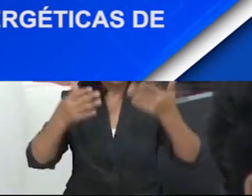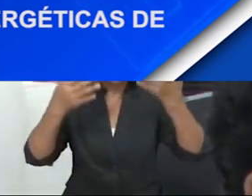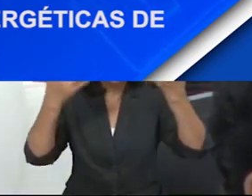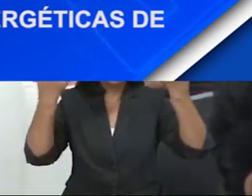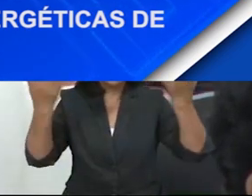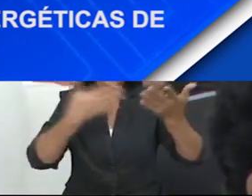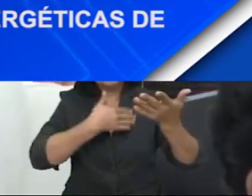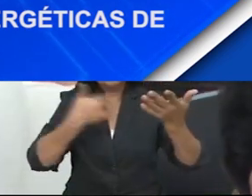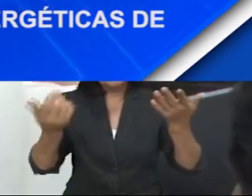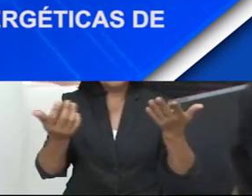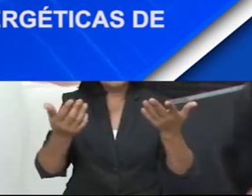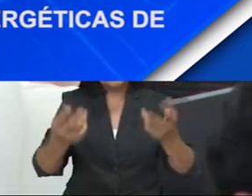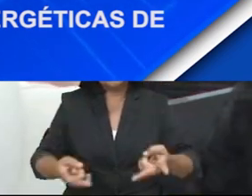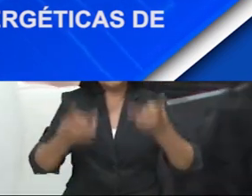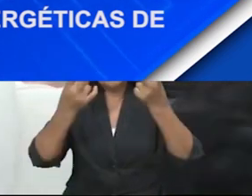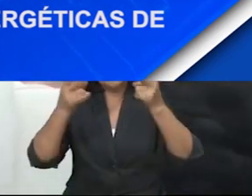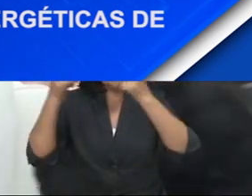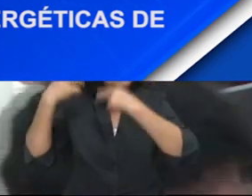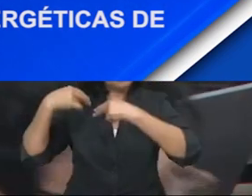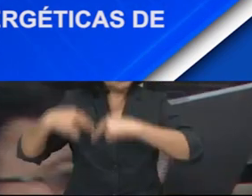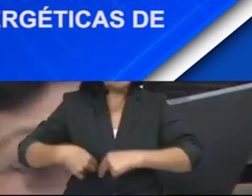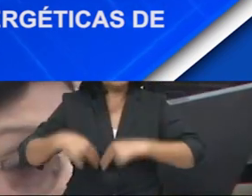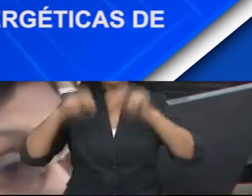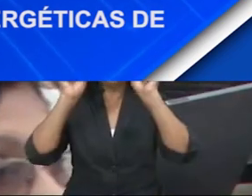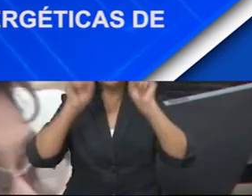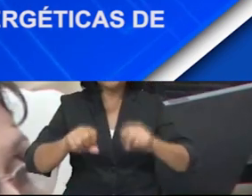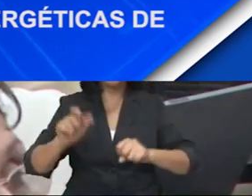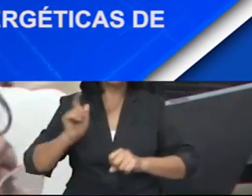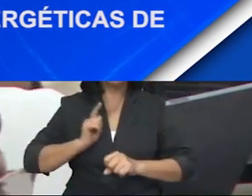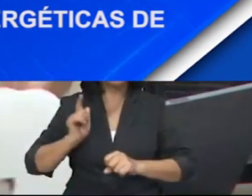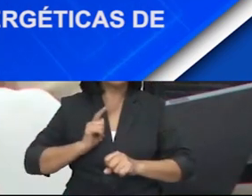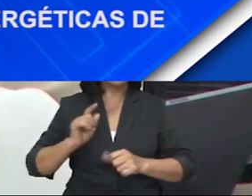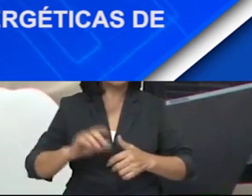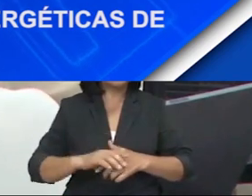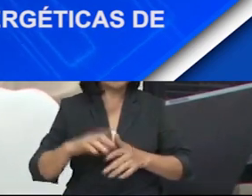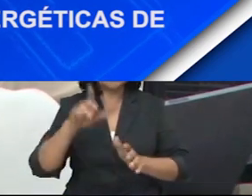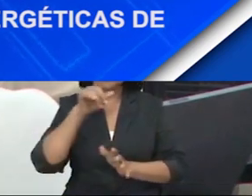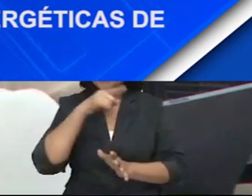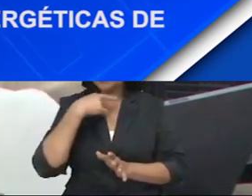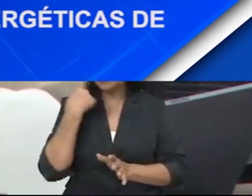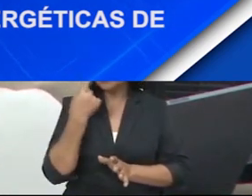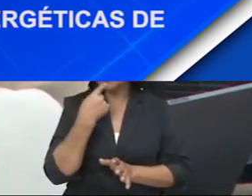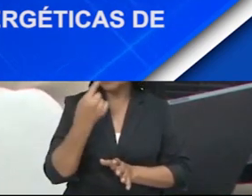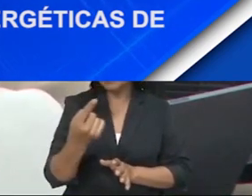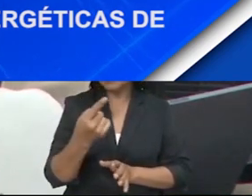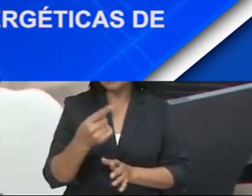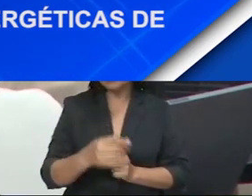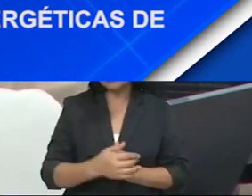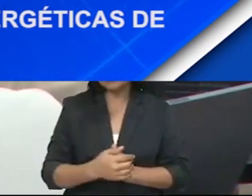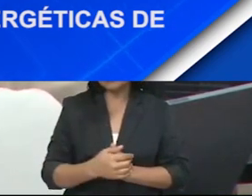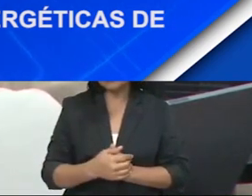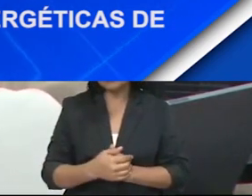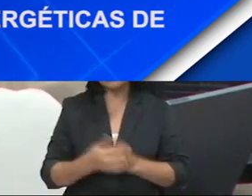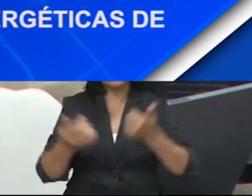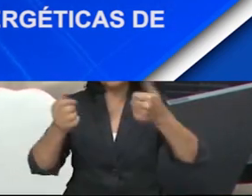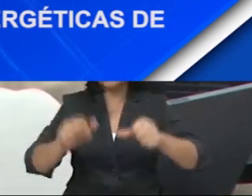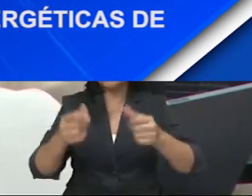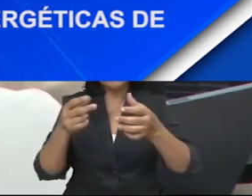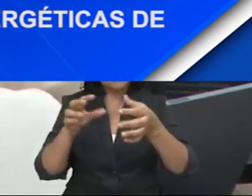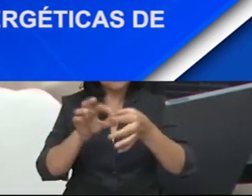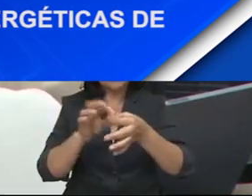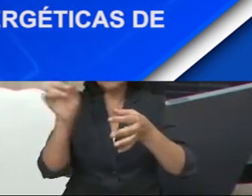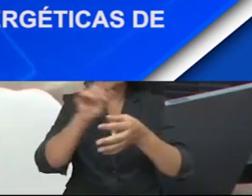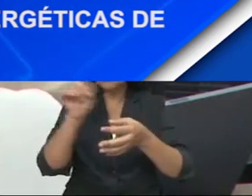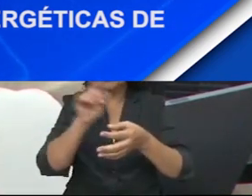para mejorar la vida del ser humano. Es una realidad, por ejemplo, y que no es parte de este convenio,